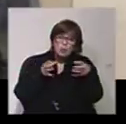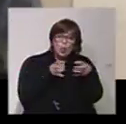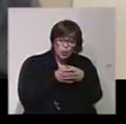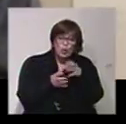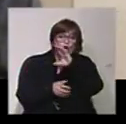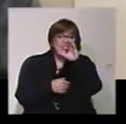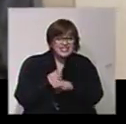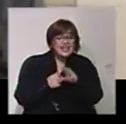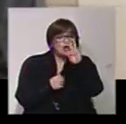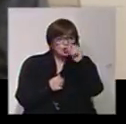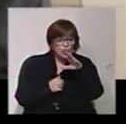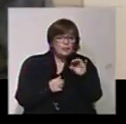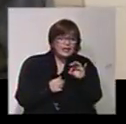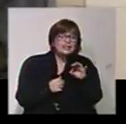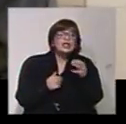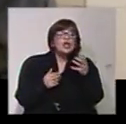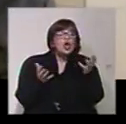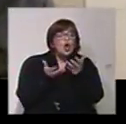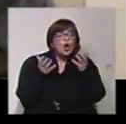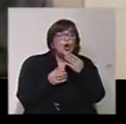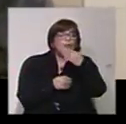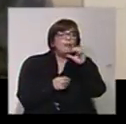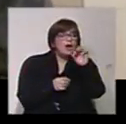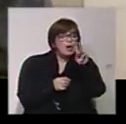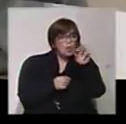Stompers. En el 60